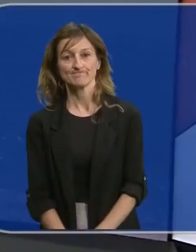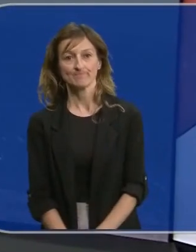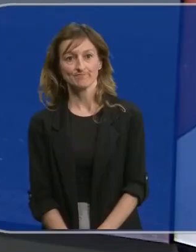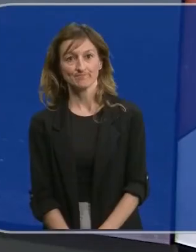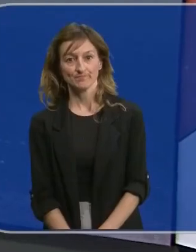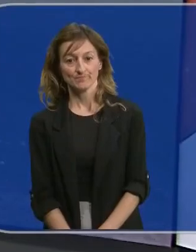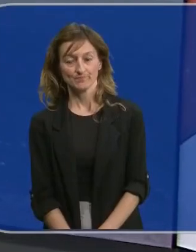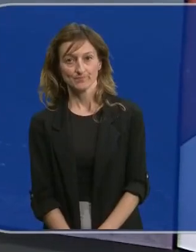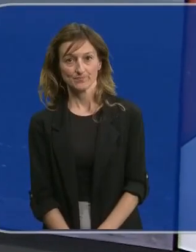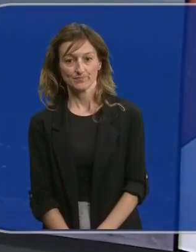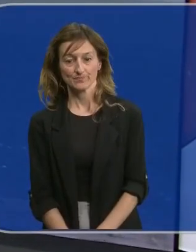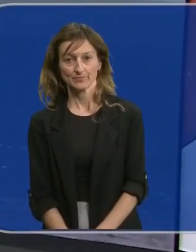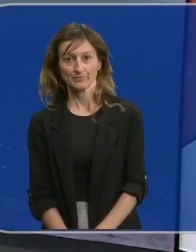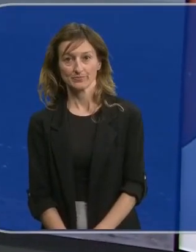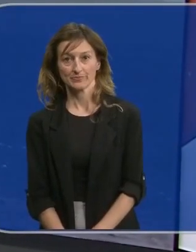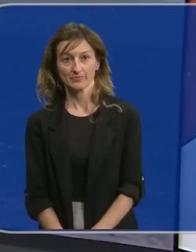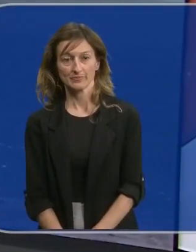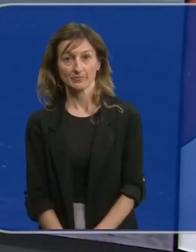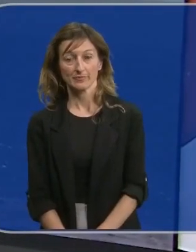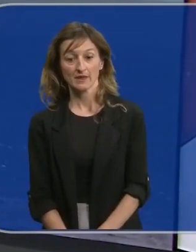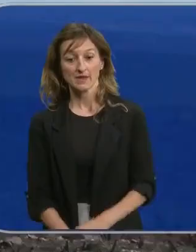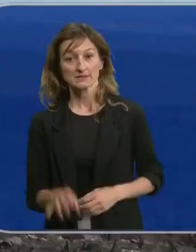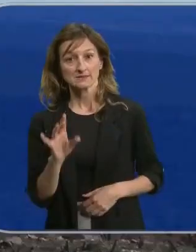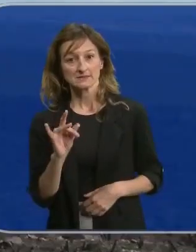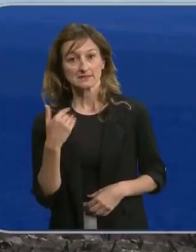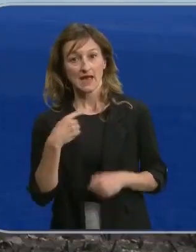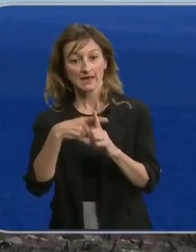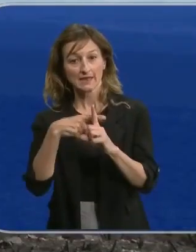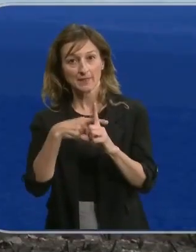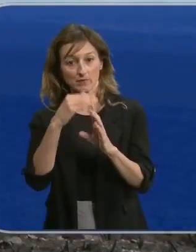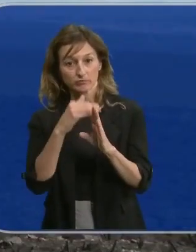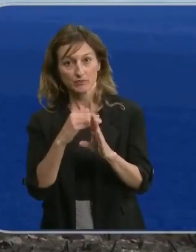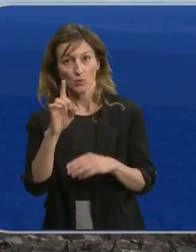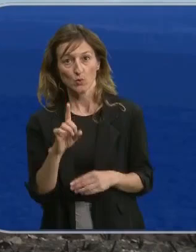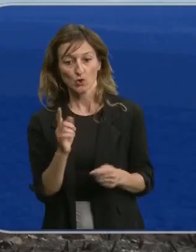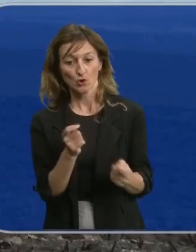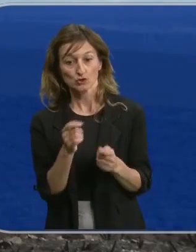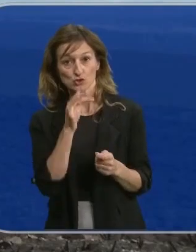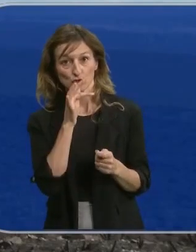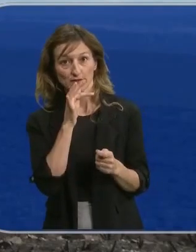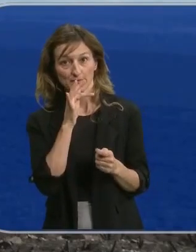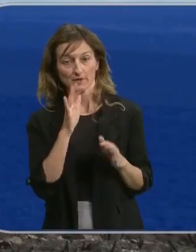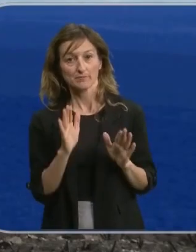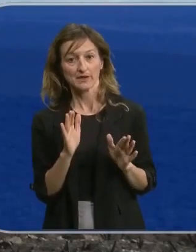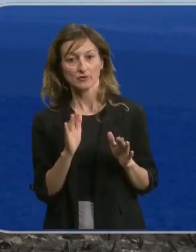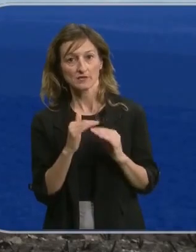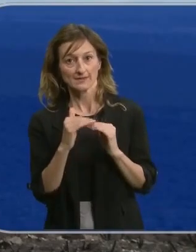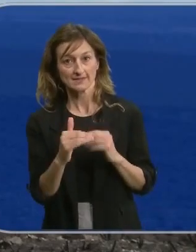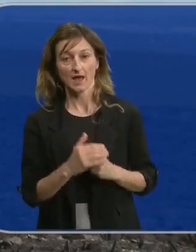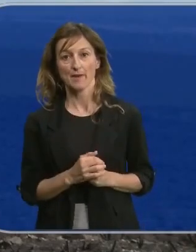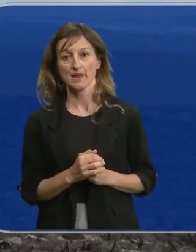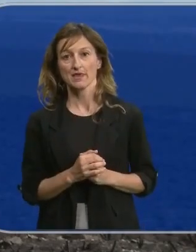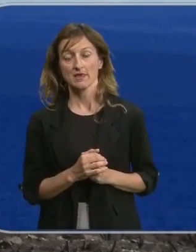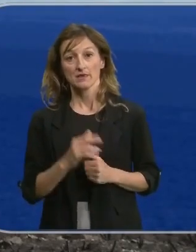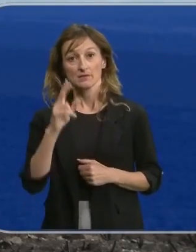Andrés berlanga sí ha bajado Ya a nivel uno no se da por controlado pero sí está estabilizado